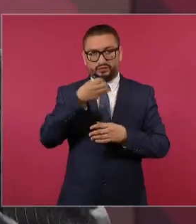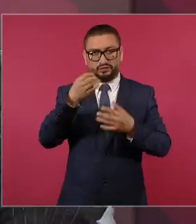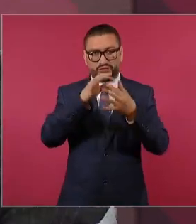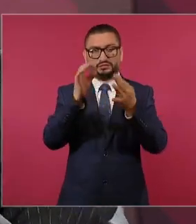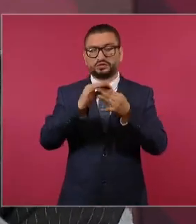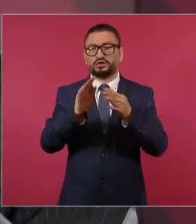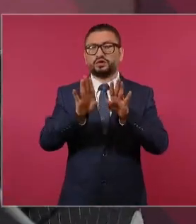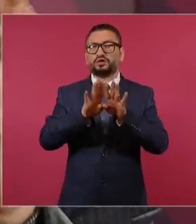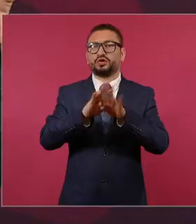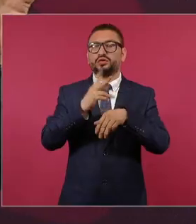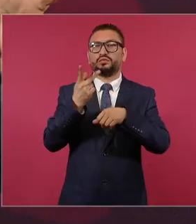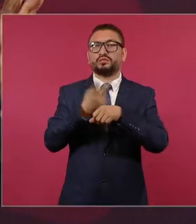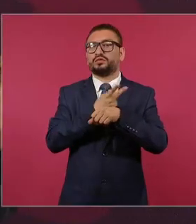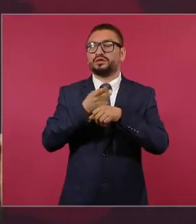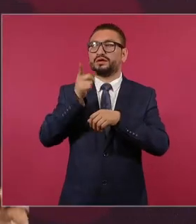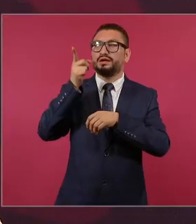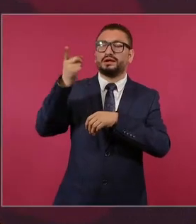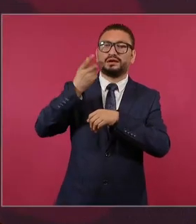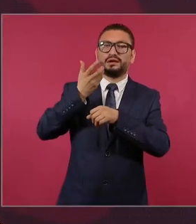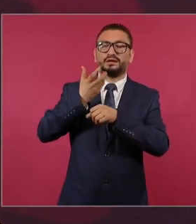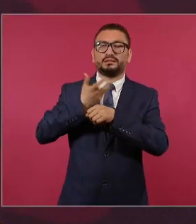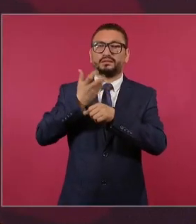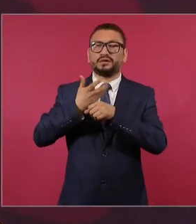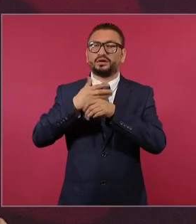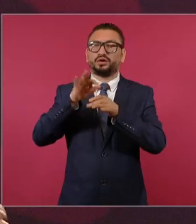sobre cómo está la contienda en Estados Unidos,